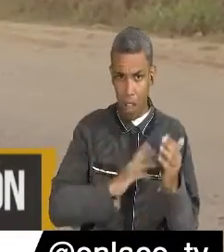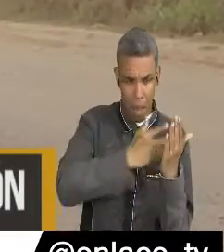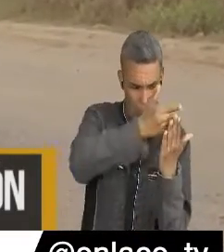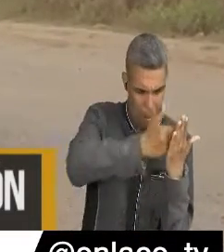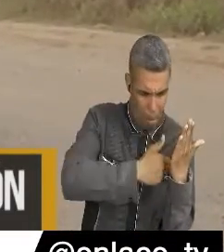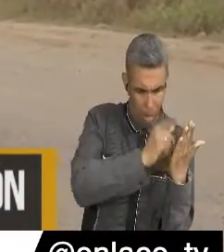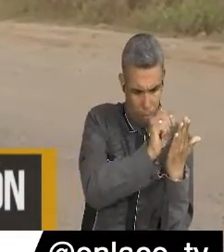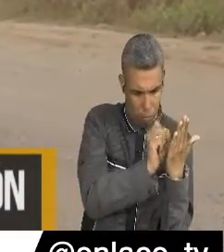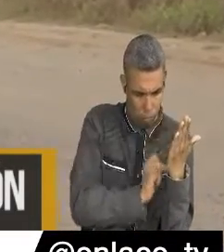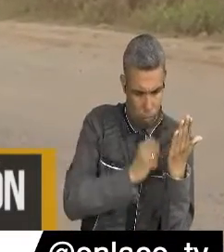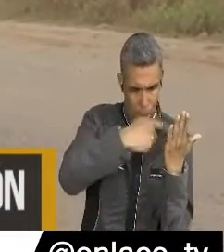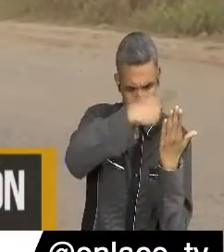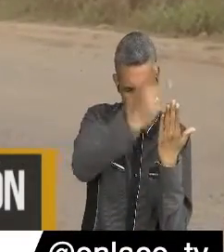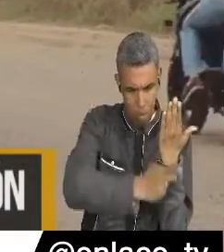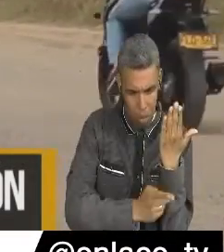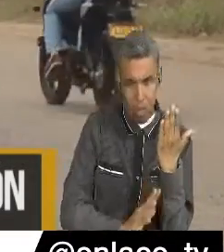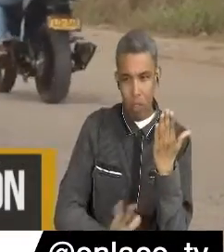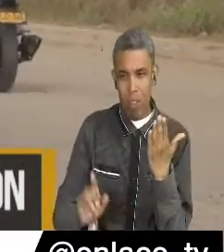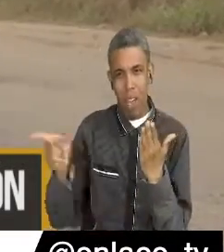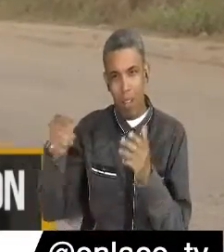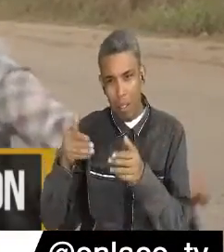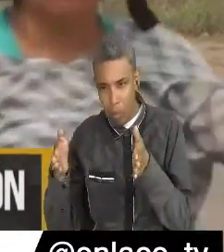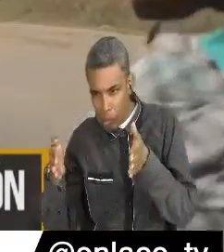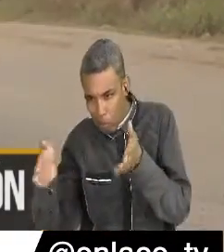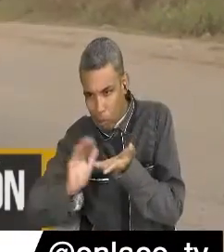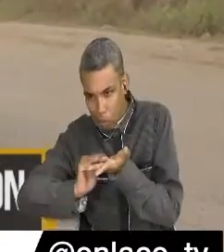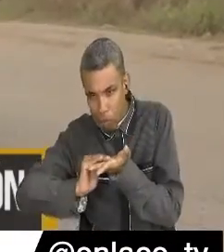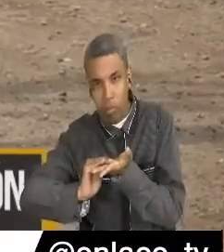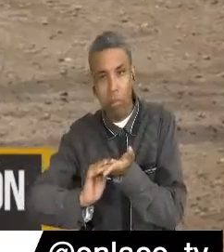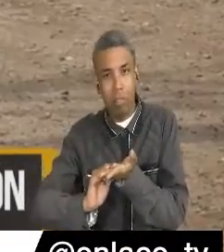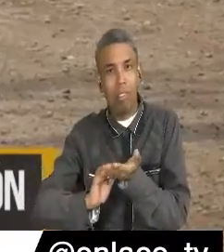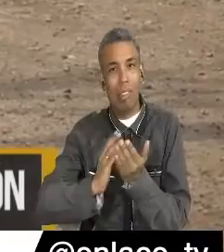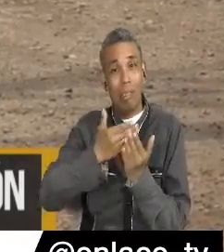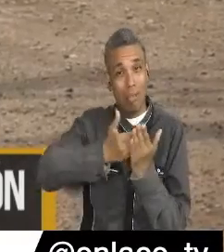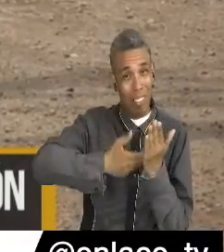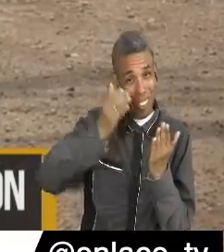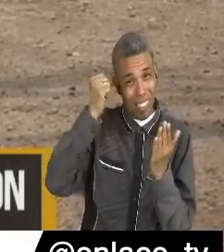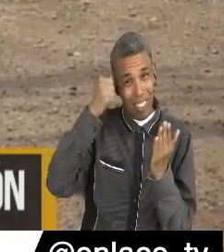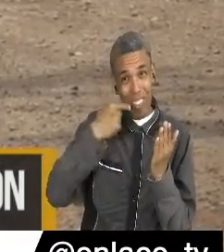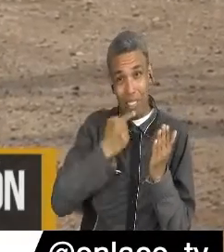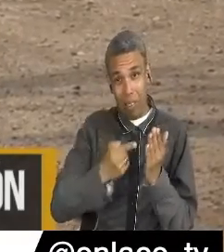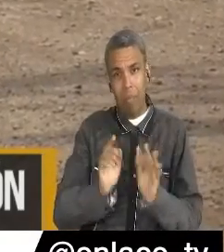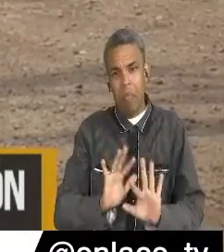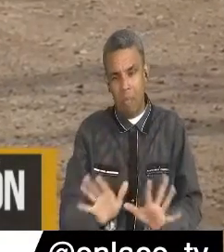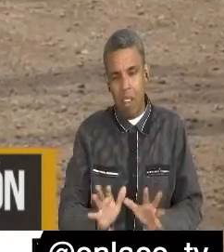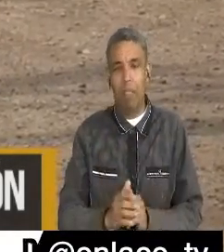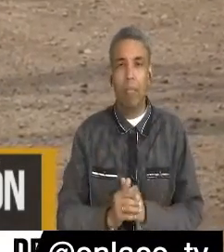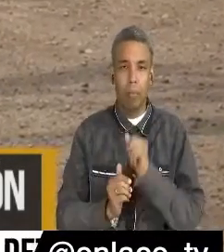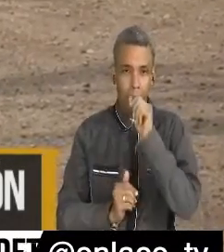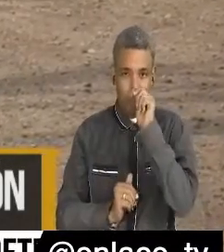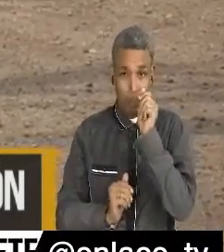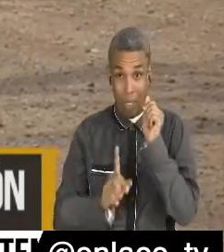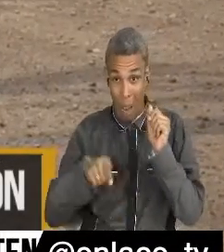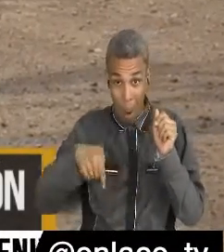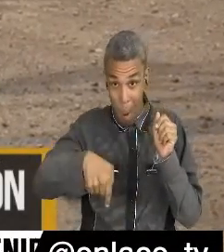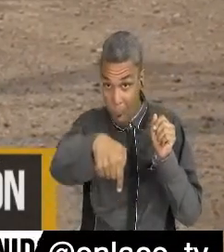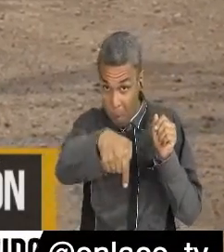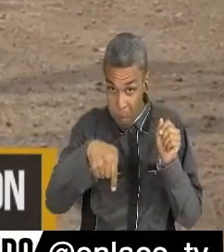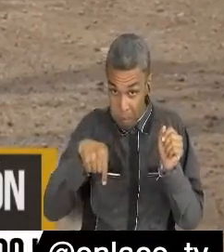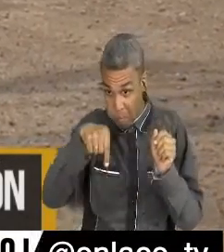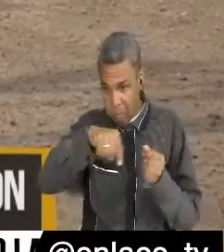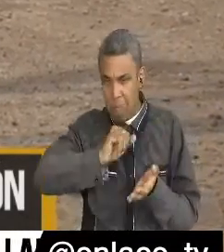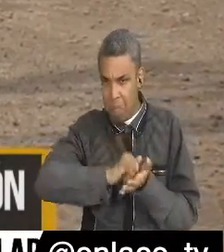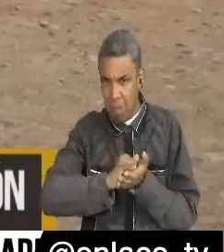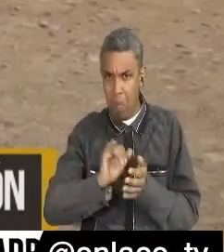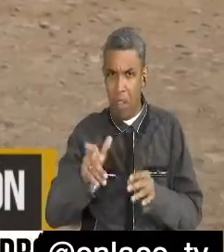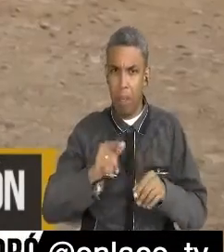glorieta de fertilizantes. Ya la comunidad pudo observar topógrafos que trabajaron en el